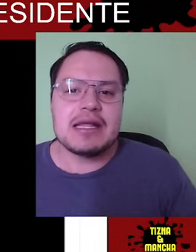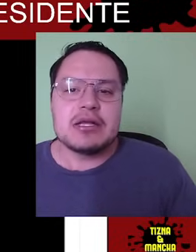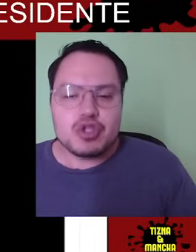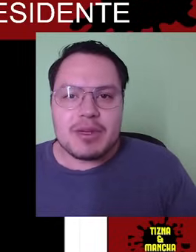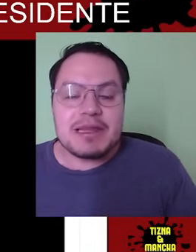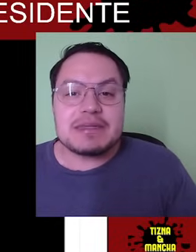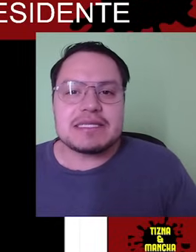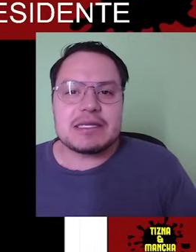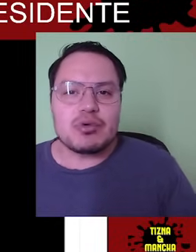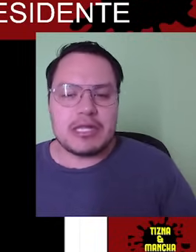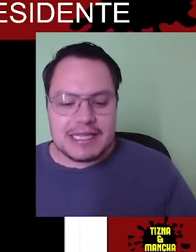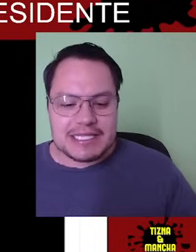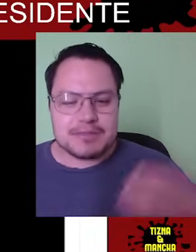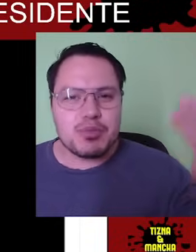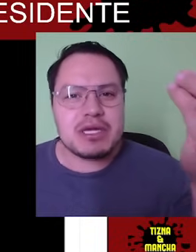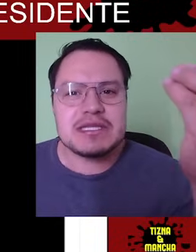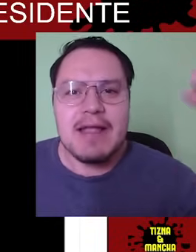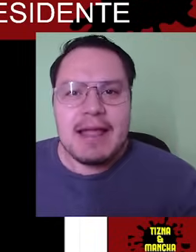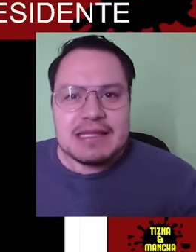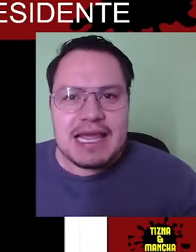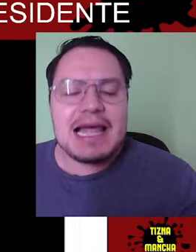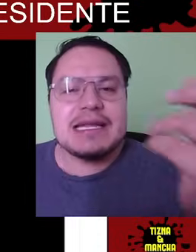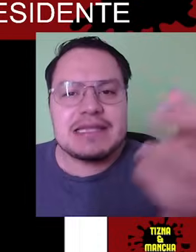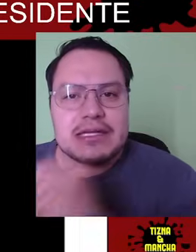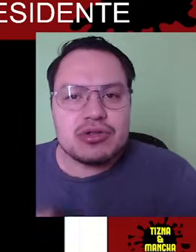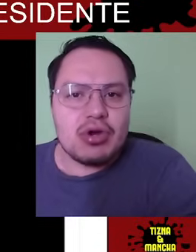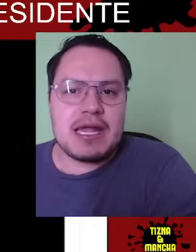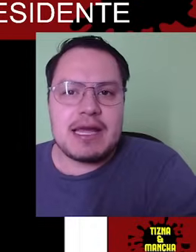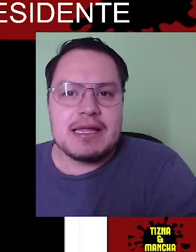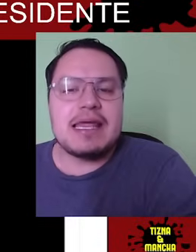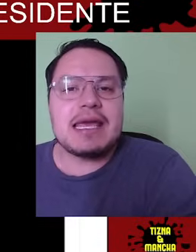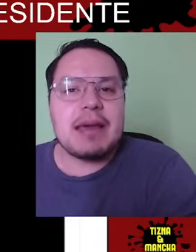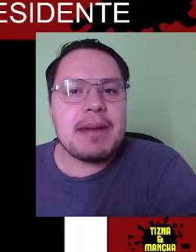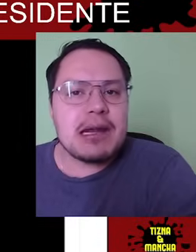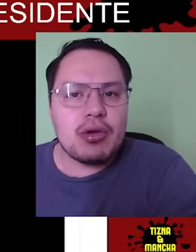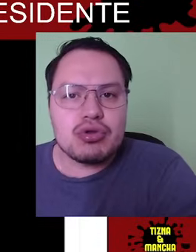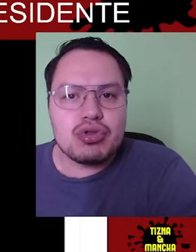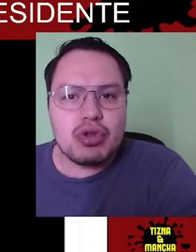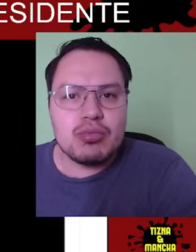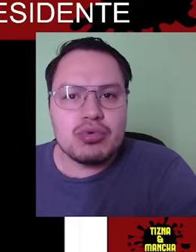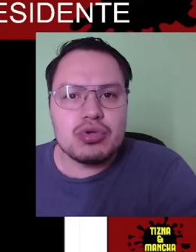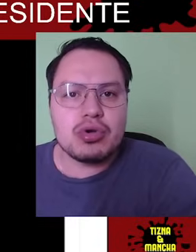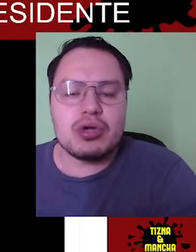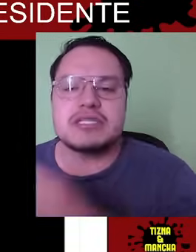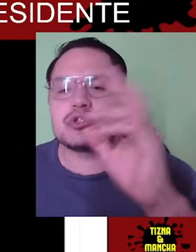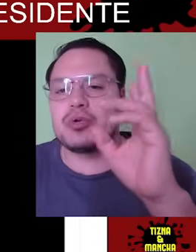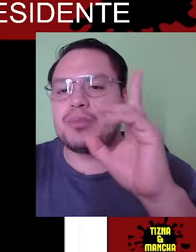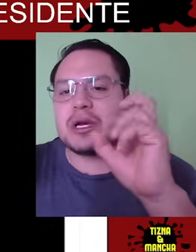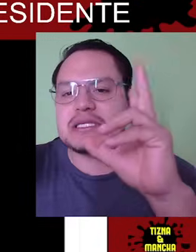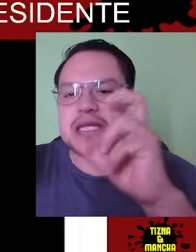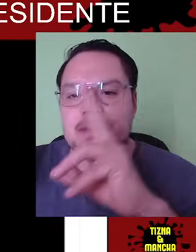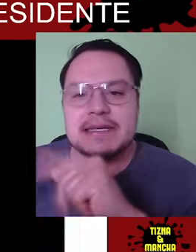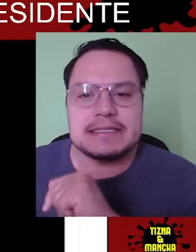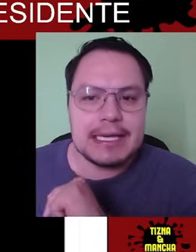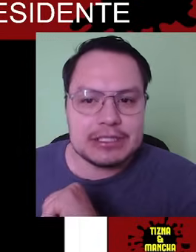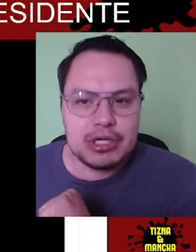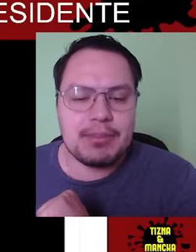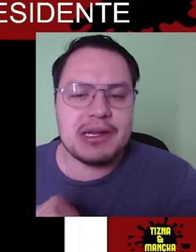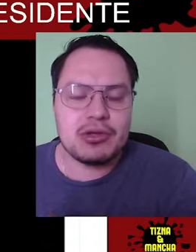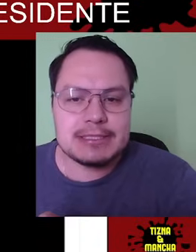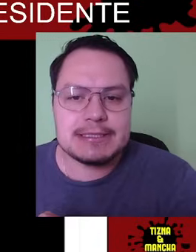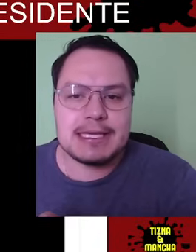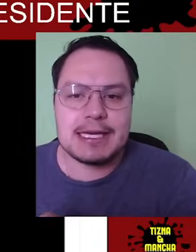platicaran sobre temas de seguridad después de la intentona de quemarlo con todo mundo con esa supuesta